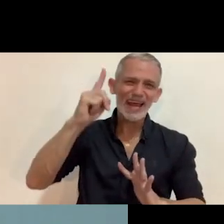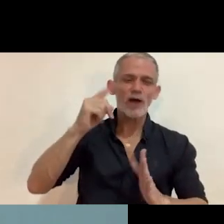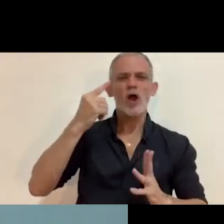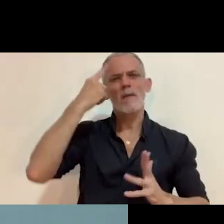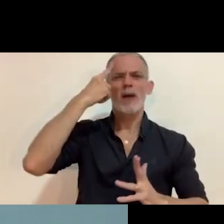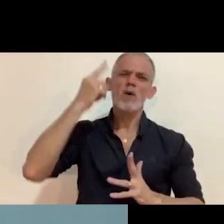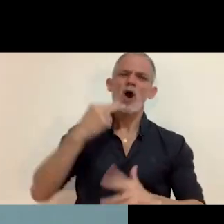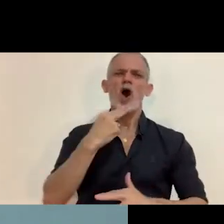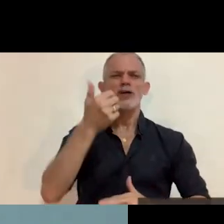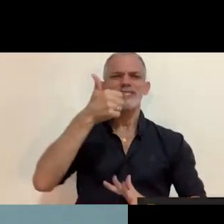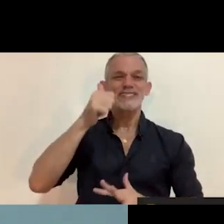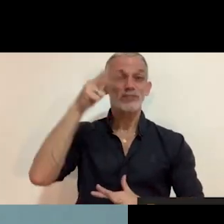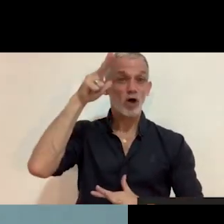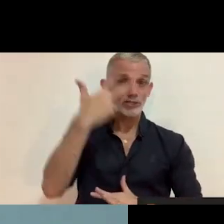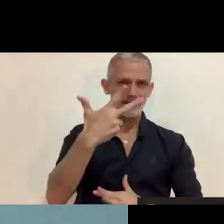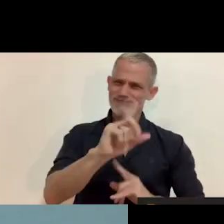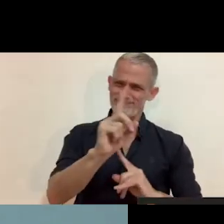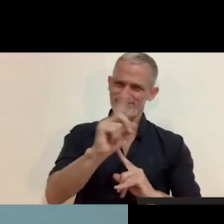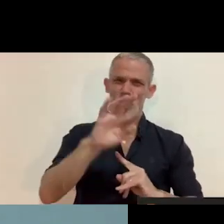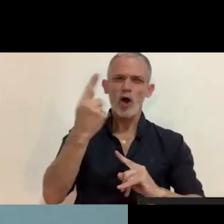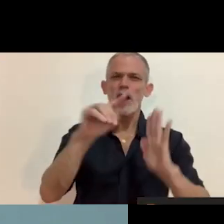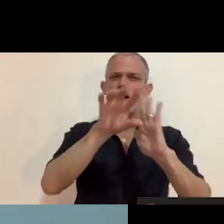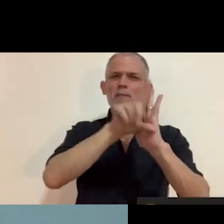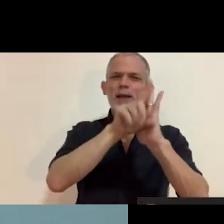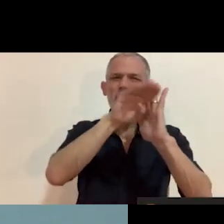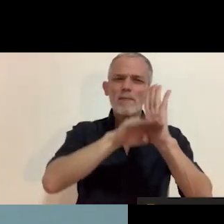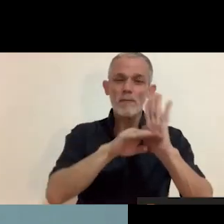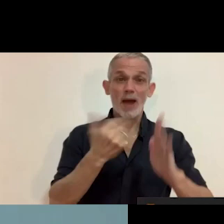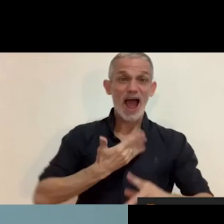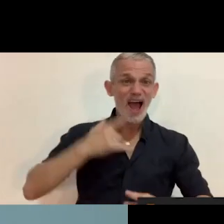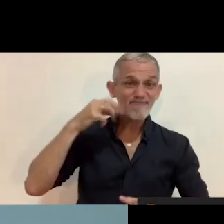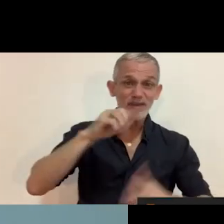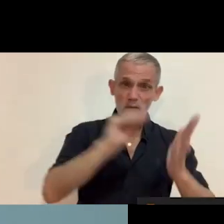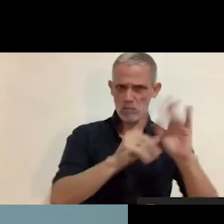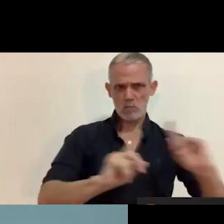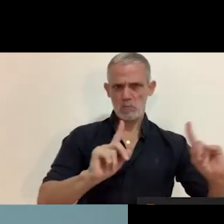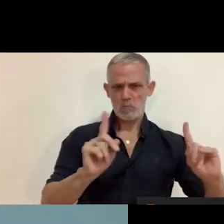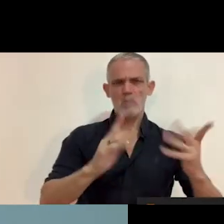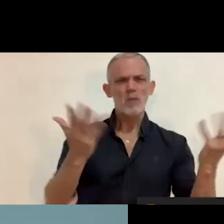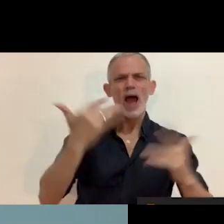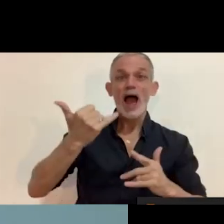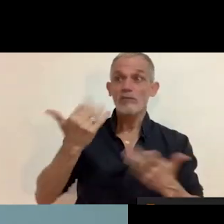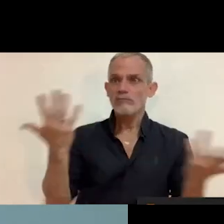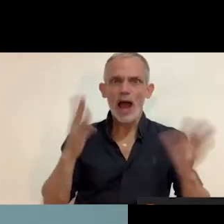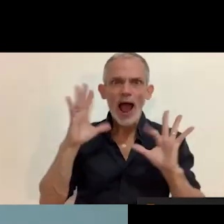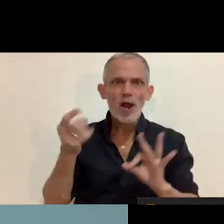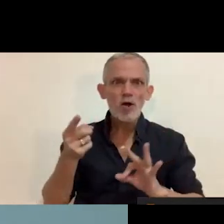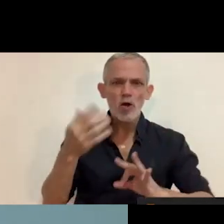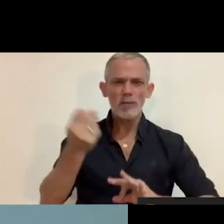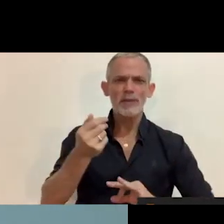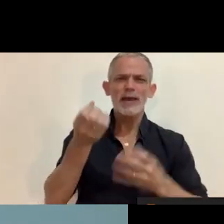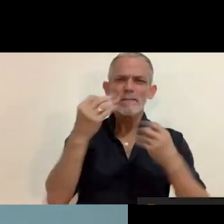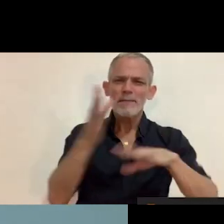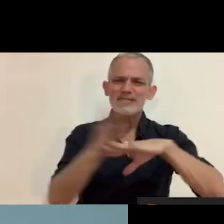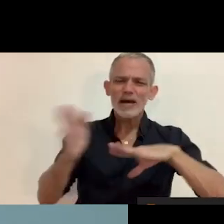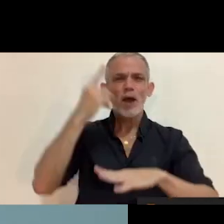la 11683 ni una presunción establecida por el fisco. Sin embargo, hay un hecho del cual se parte